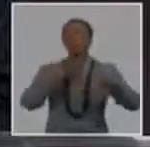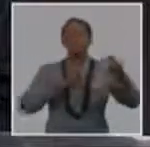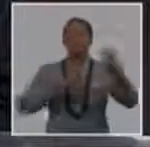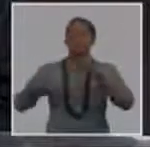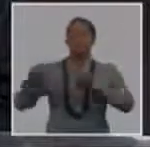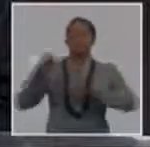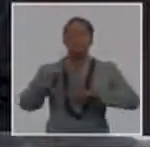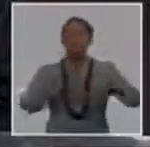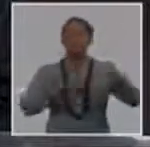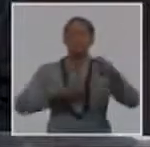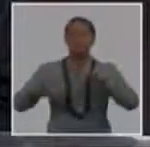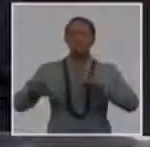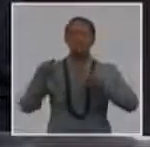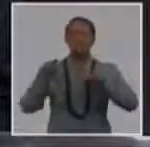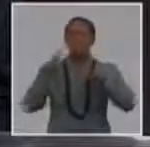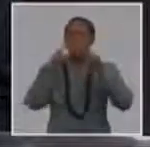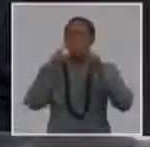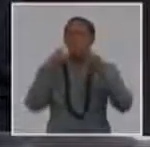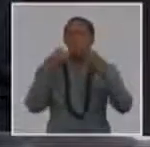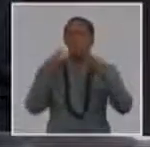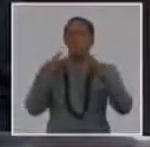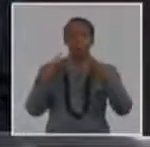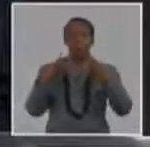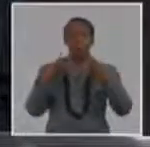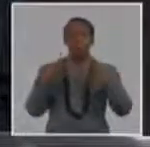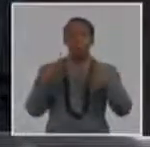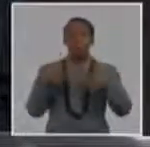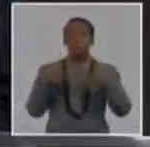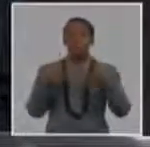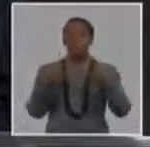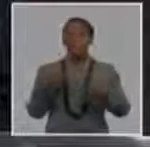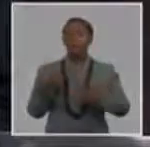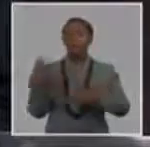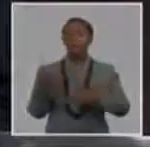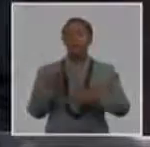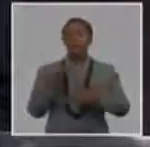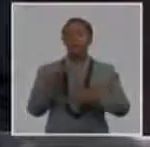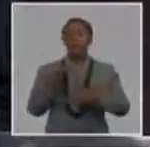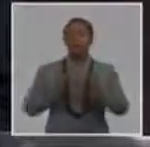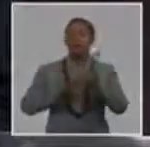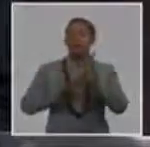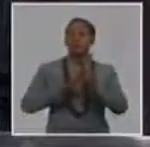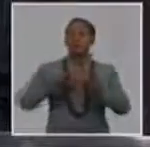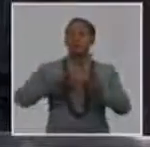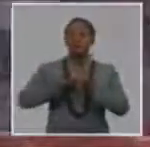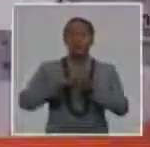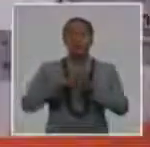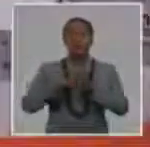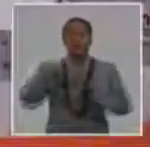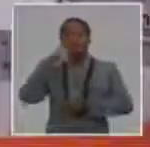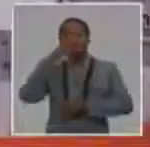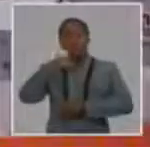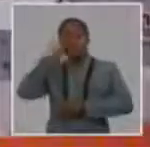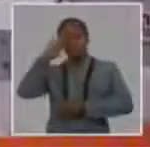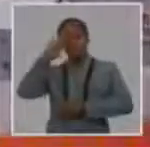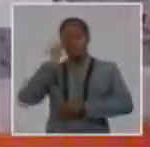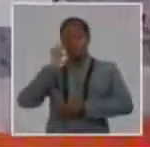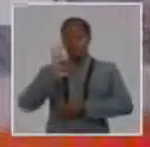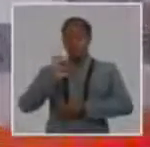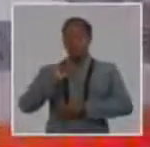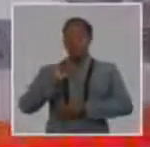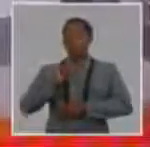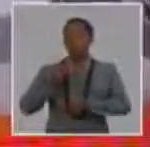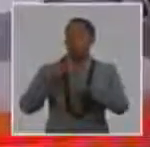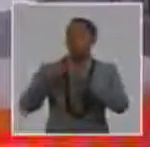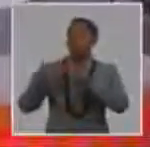que se desarrollan en este centro son investigaciones de proyectos de nuestros, de Biocova Pharma, del CIGB, y